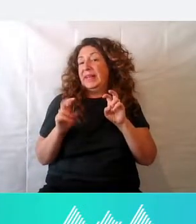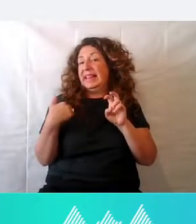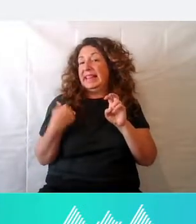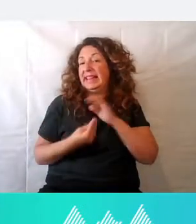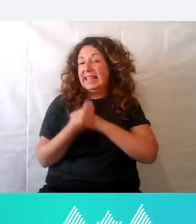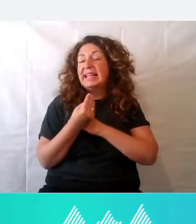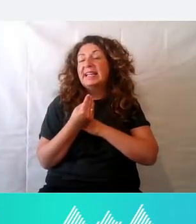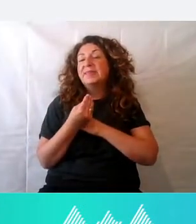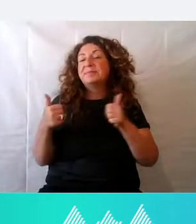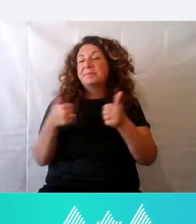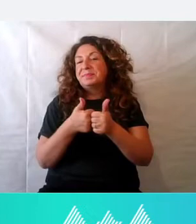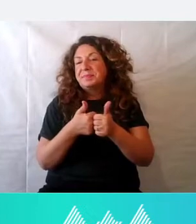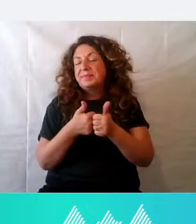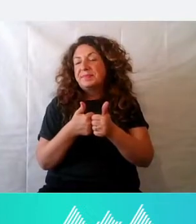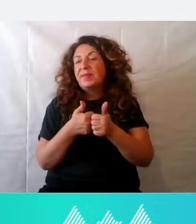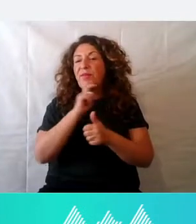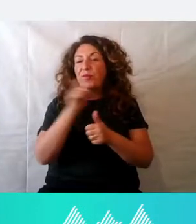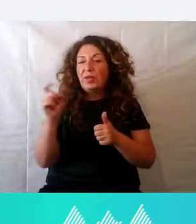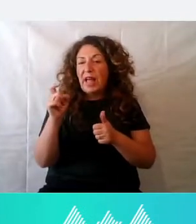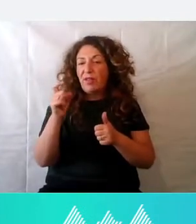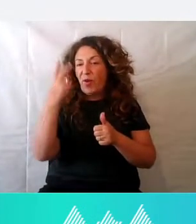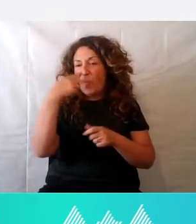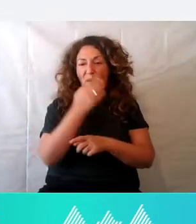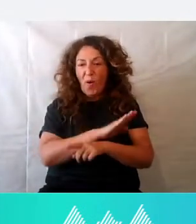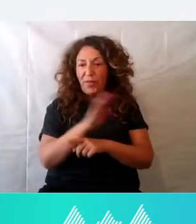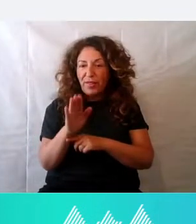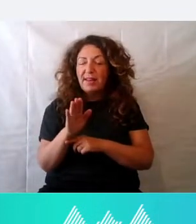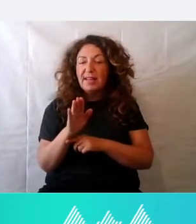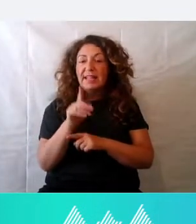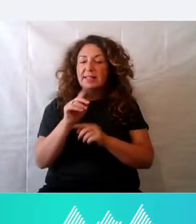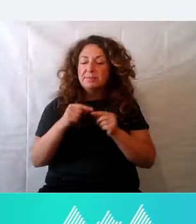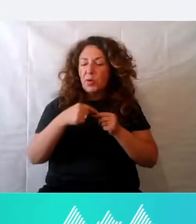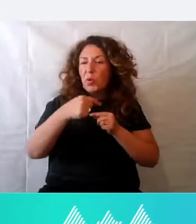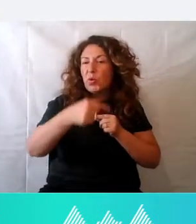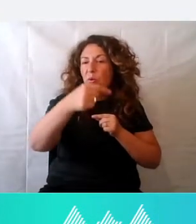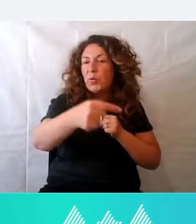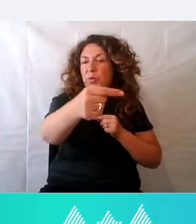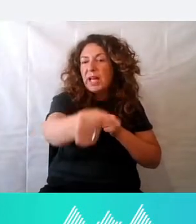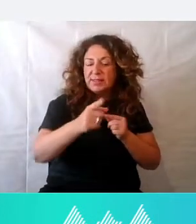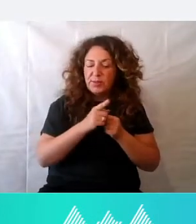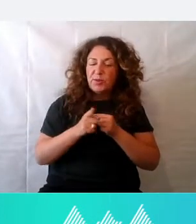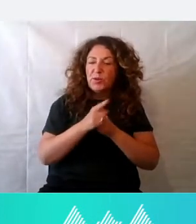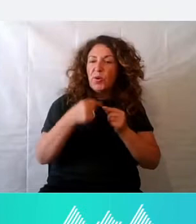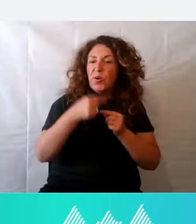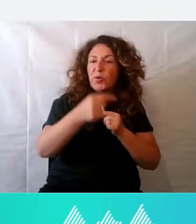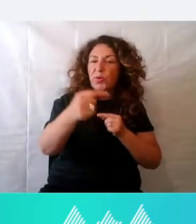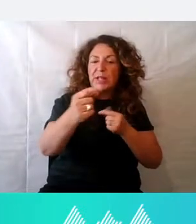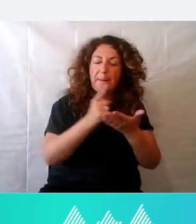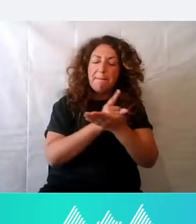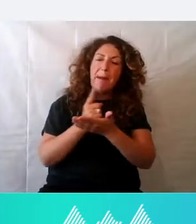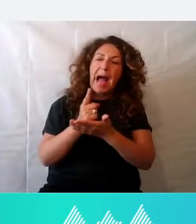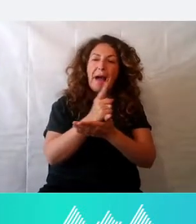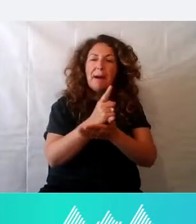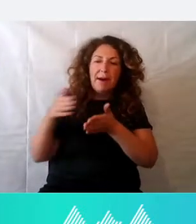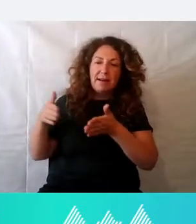once y que ha generado las rutas y los mapas necesarios para el guiado en el camino de santiago si os parece